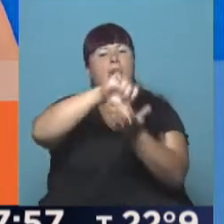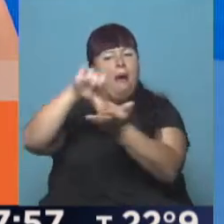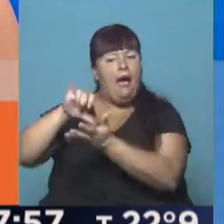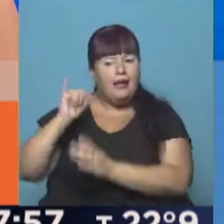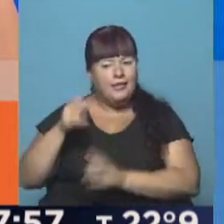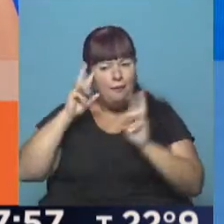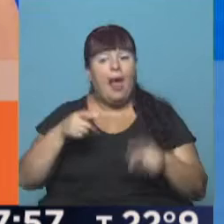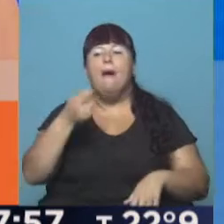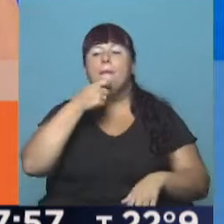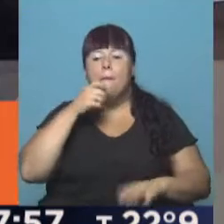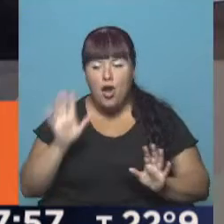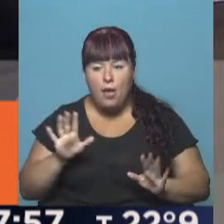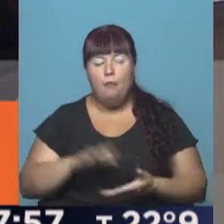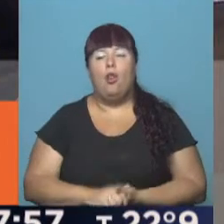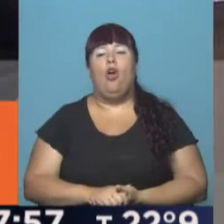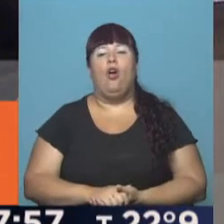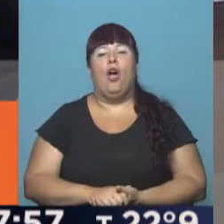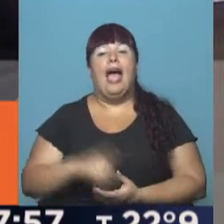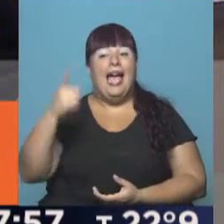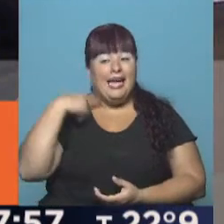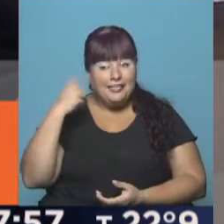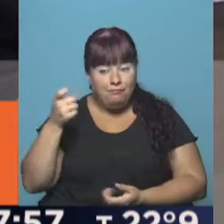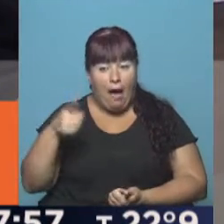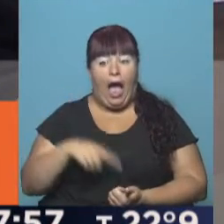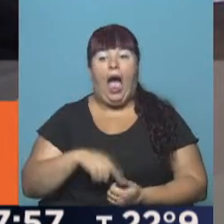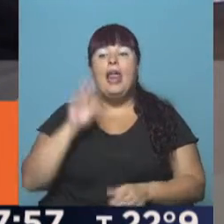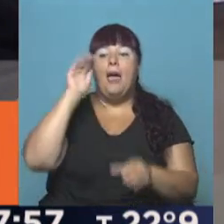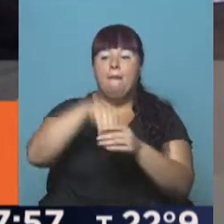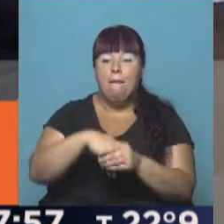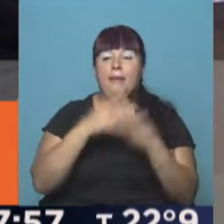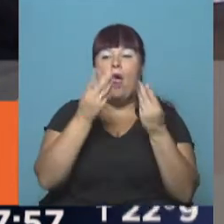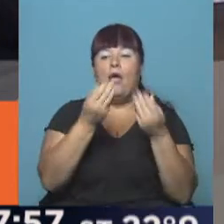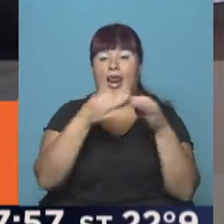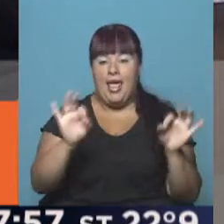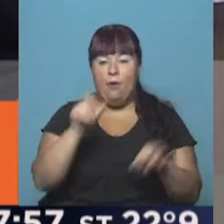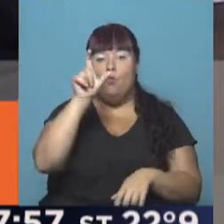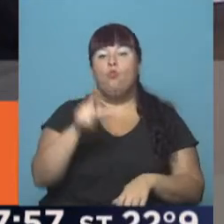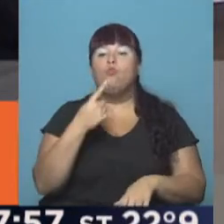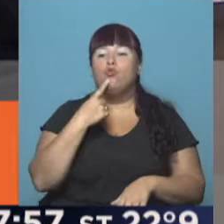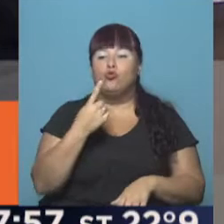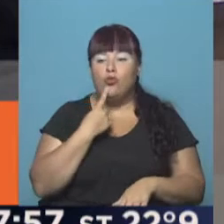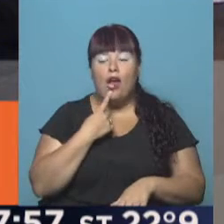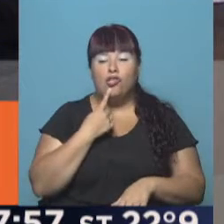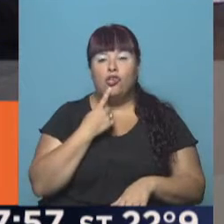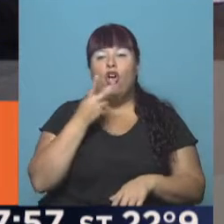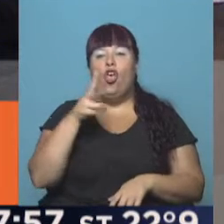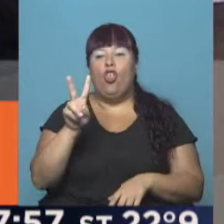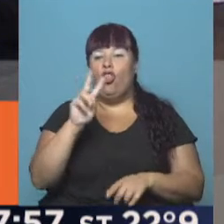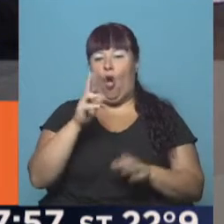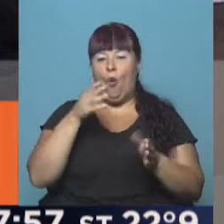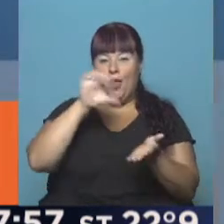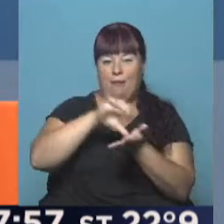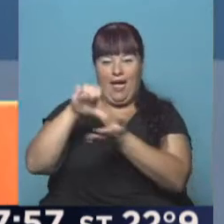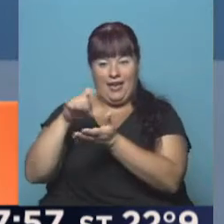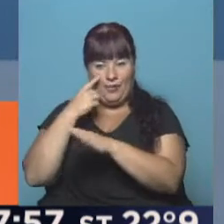sea, por ejemplo, España intervino para liberar a un chico de doble nacionalidad, y